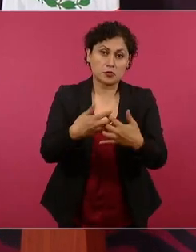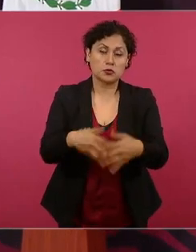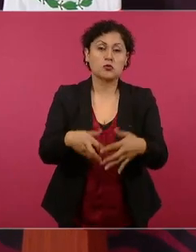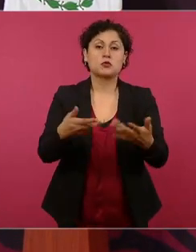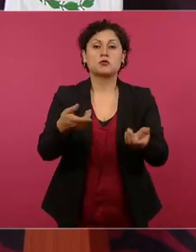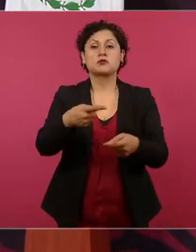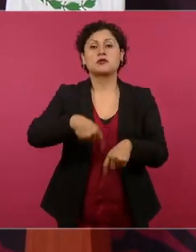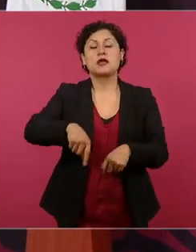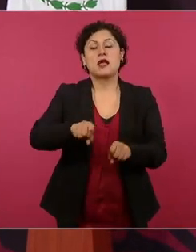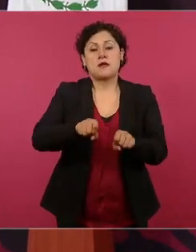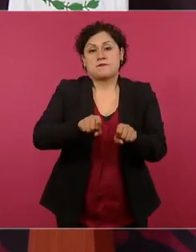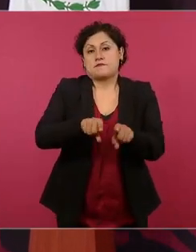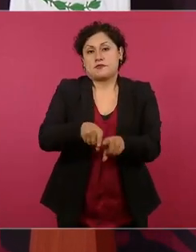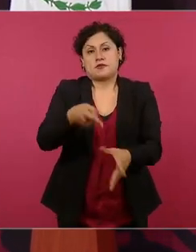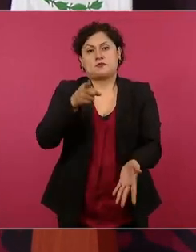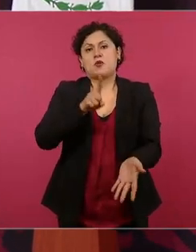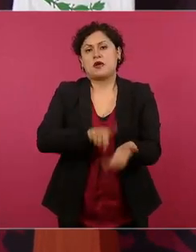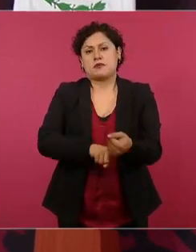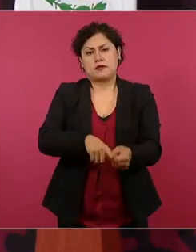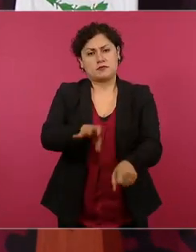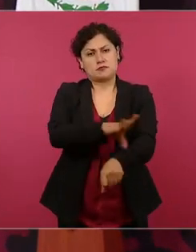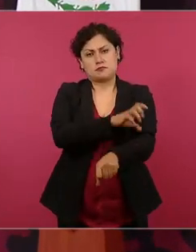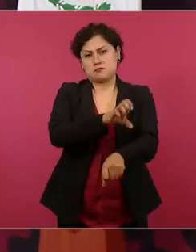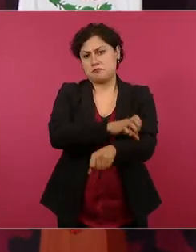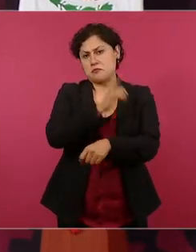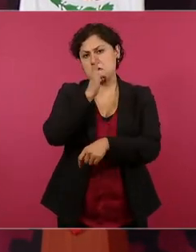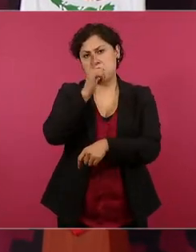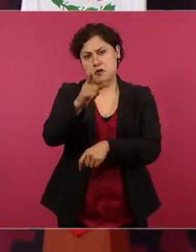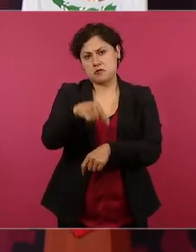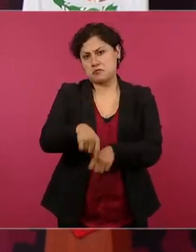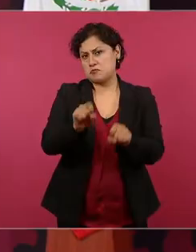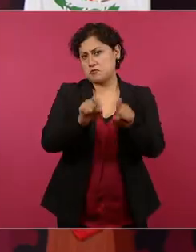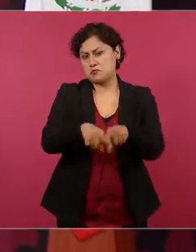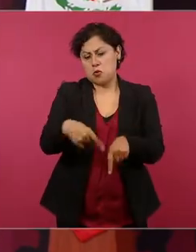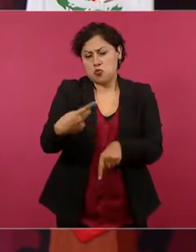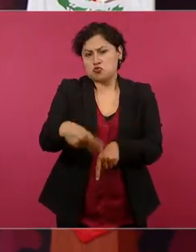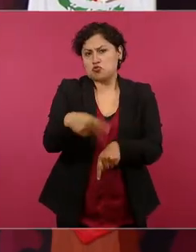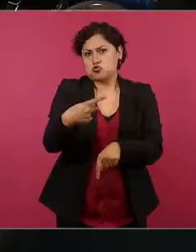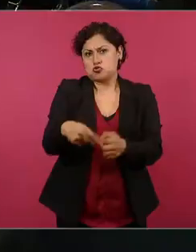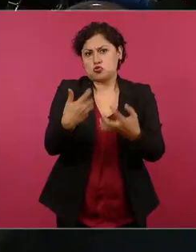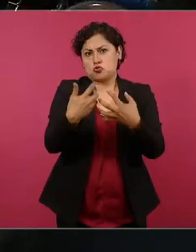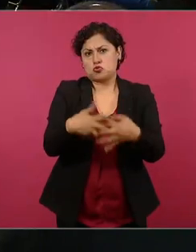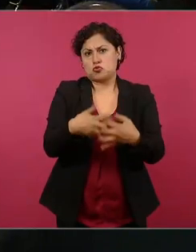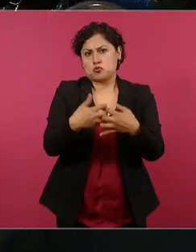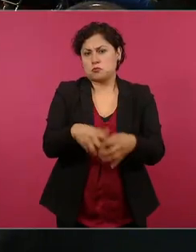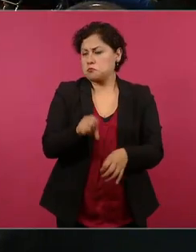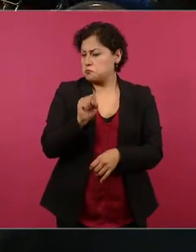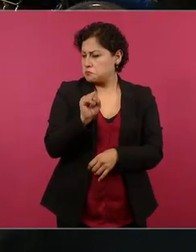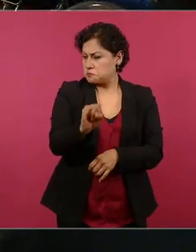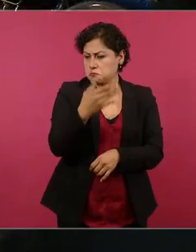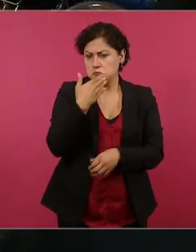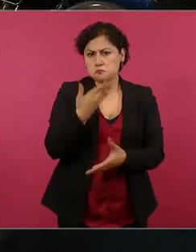puede autoabastecerse de energía con sus plantas, pero no pueden vender